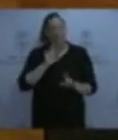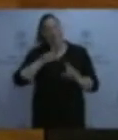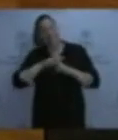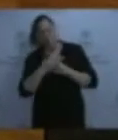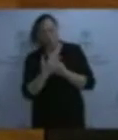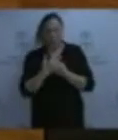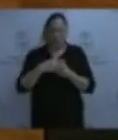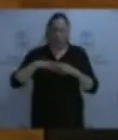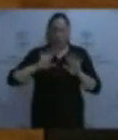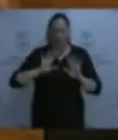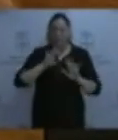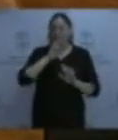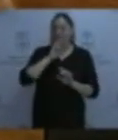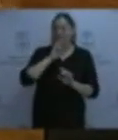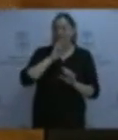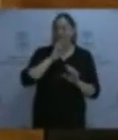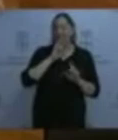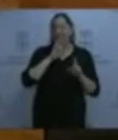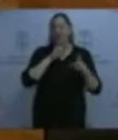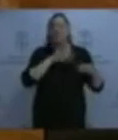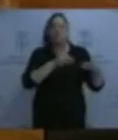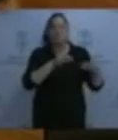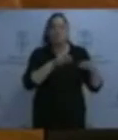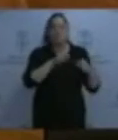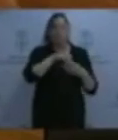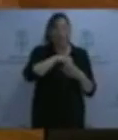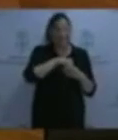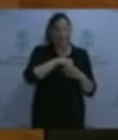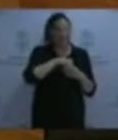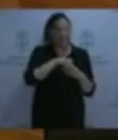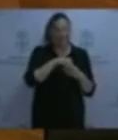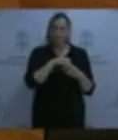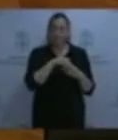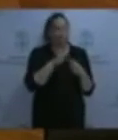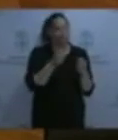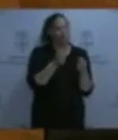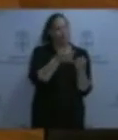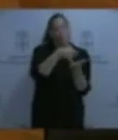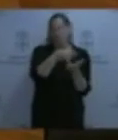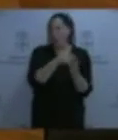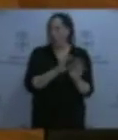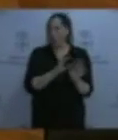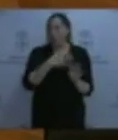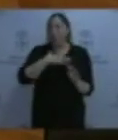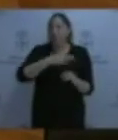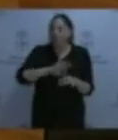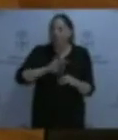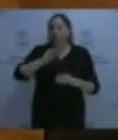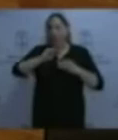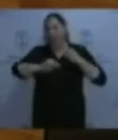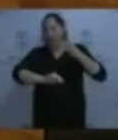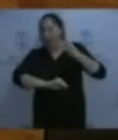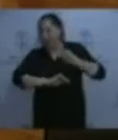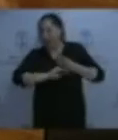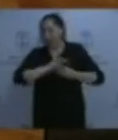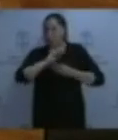para nada. Los materiales son escasos, probablemente tenga que usar alguna contraventana para tapar el techo y